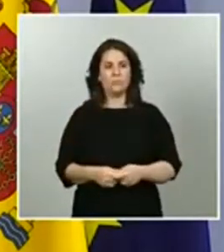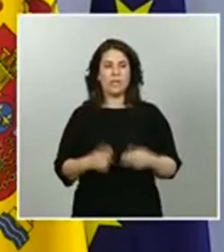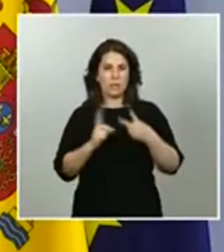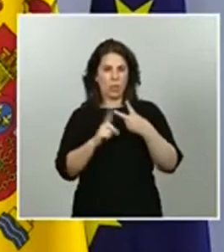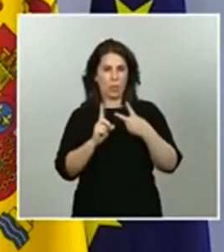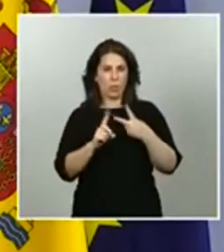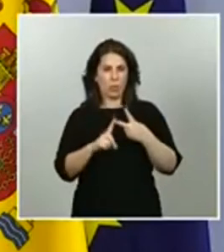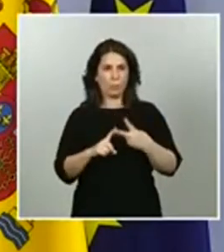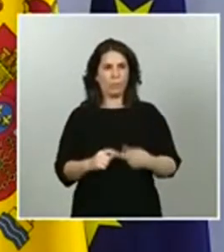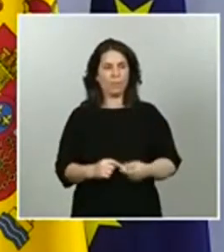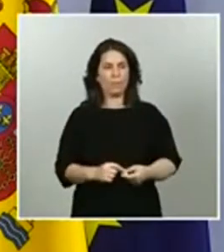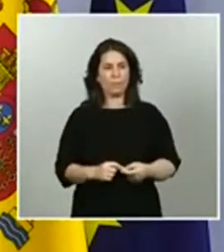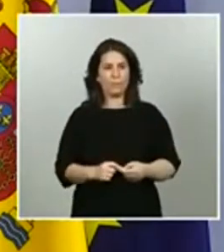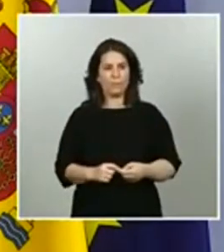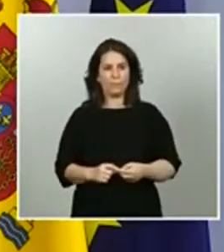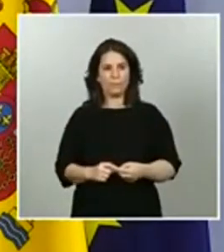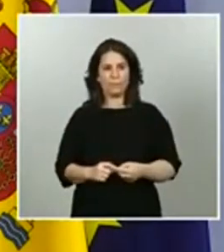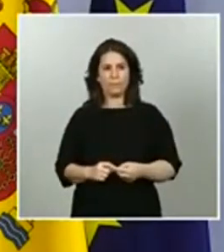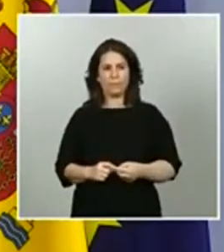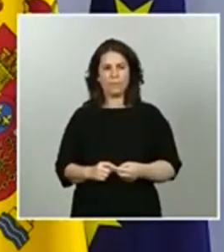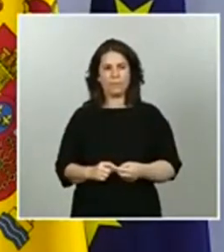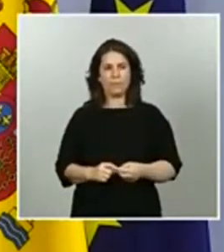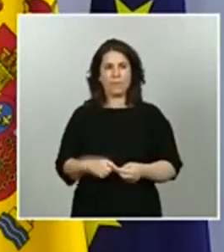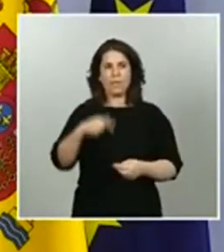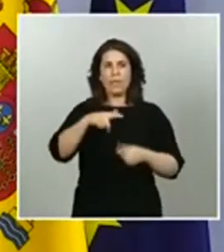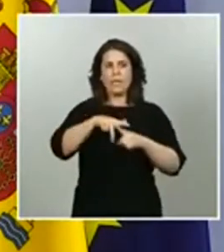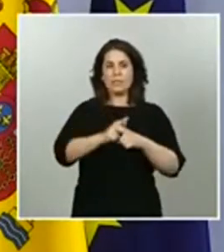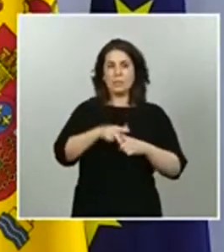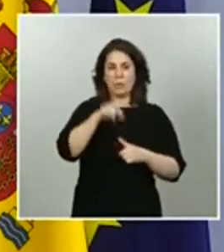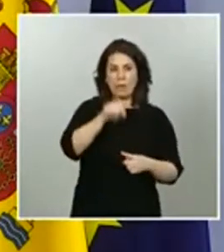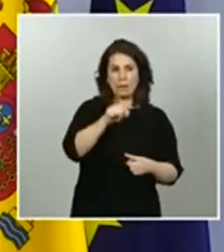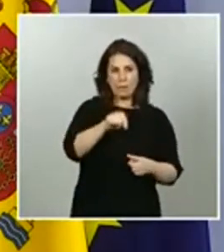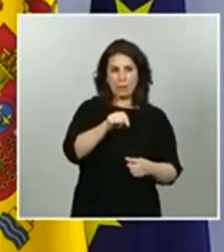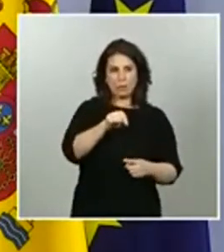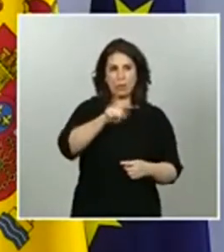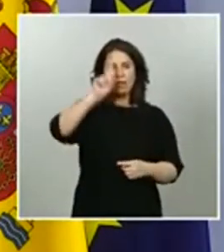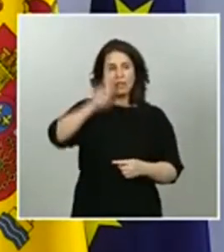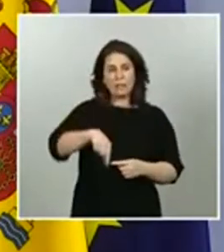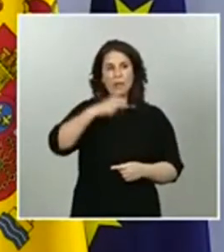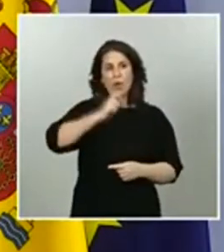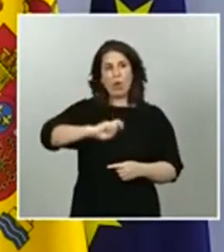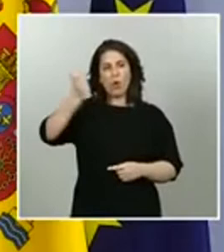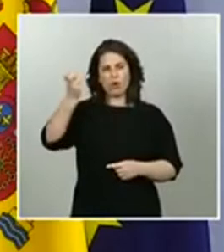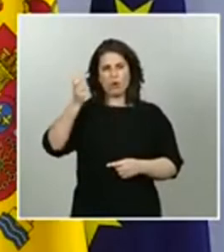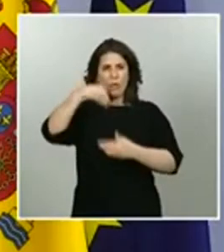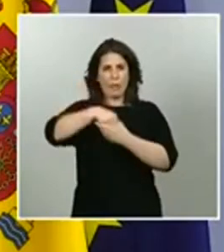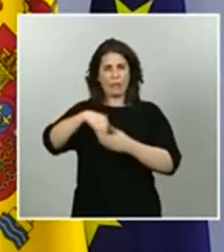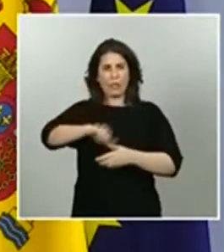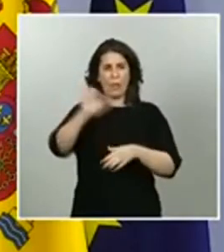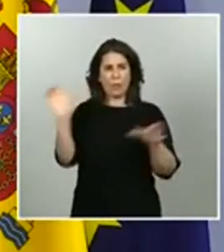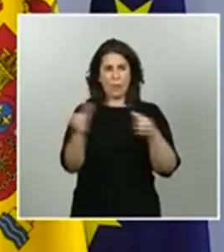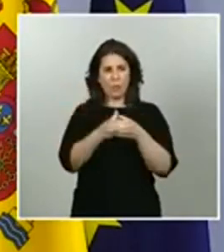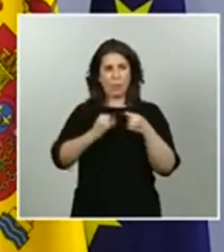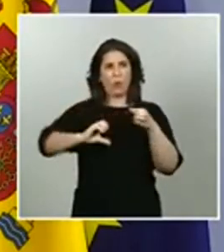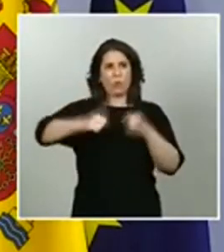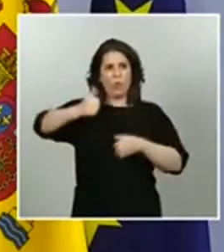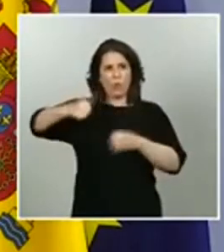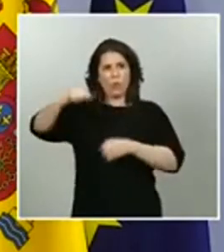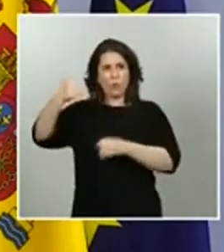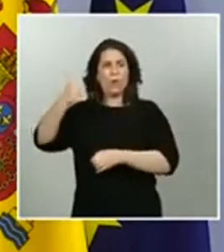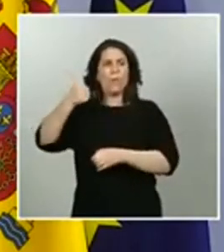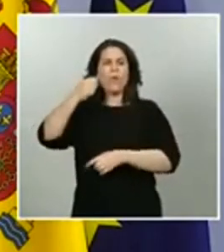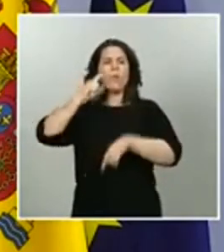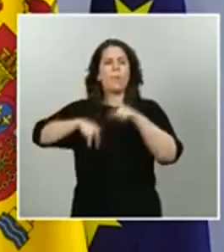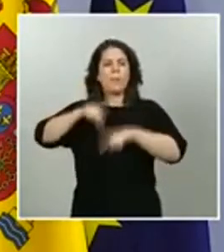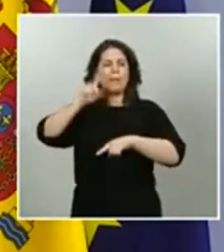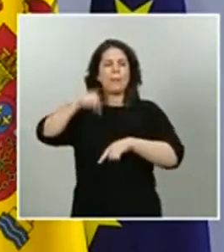ese instrumento, junto con otros muchos instrumentos que se aprobaron en el Eurogrupo y que están pendientes todavía de ser avalados por algunos países para